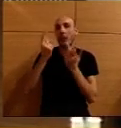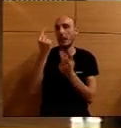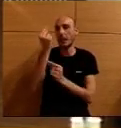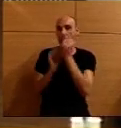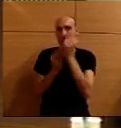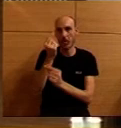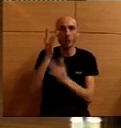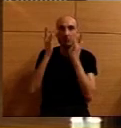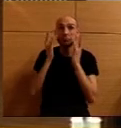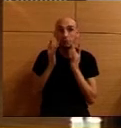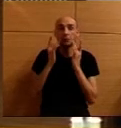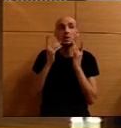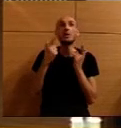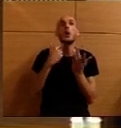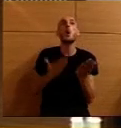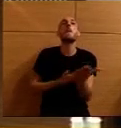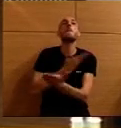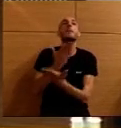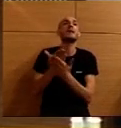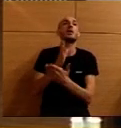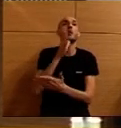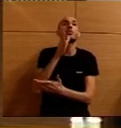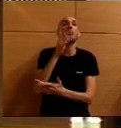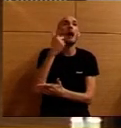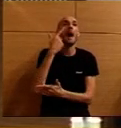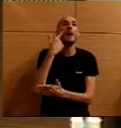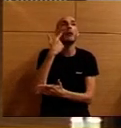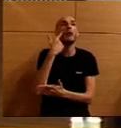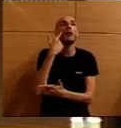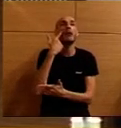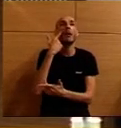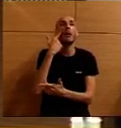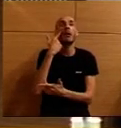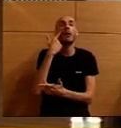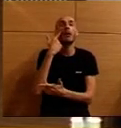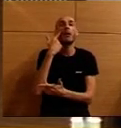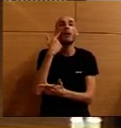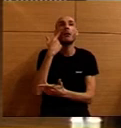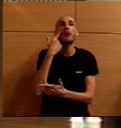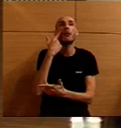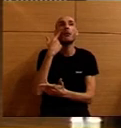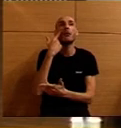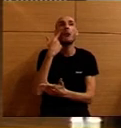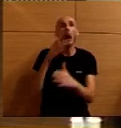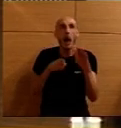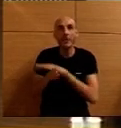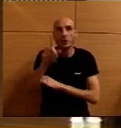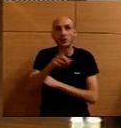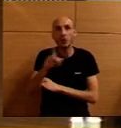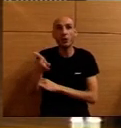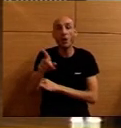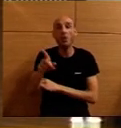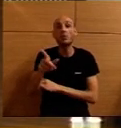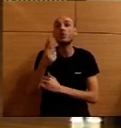acceso como accionistas de Divalterra en liquidación y se nos dijo que cuando los liquidadores tuviesen el informe,